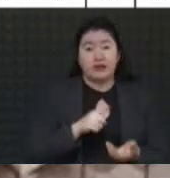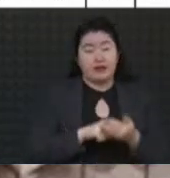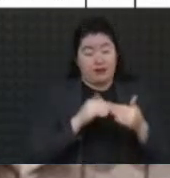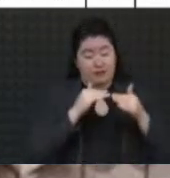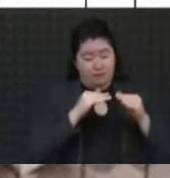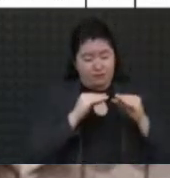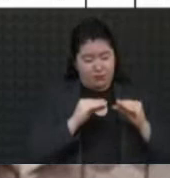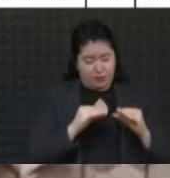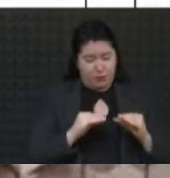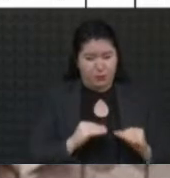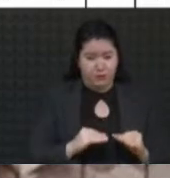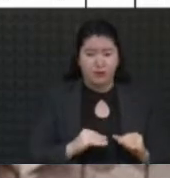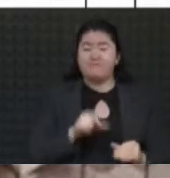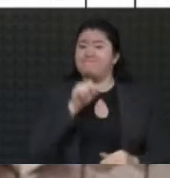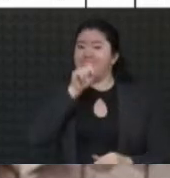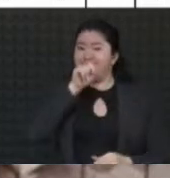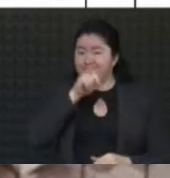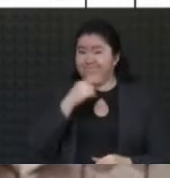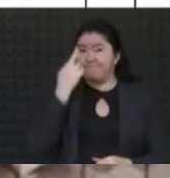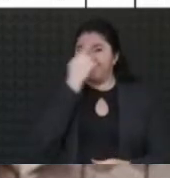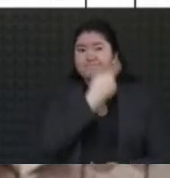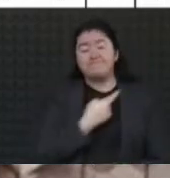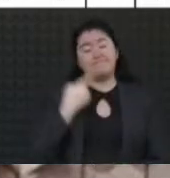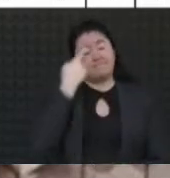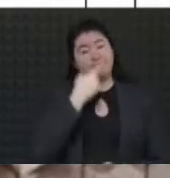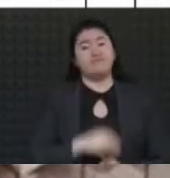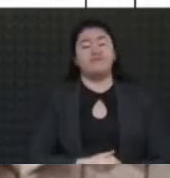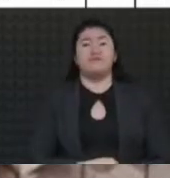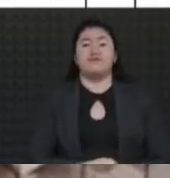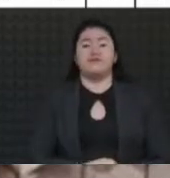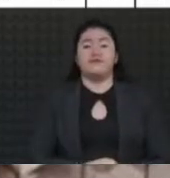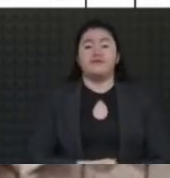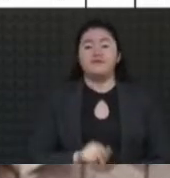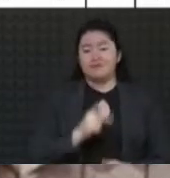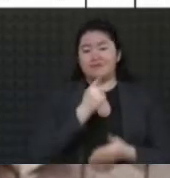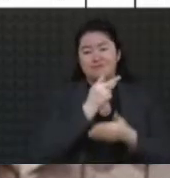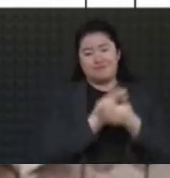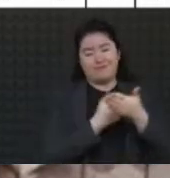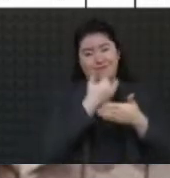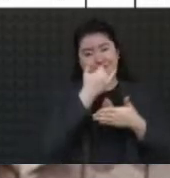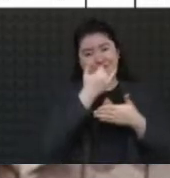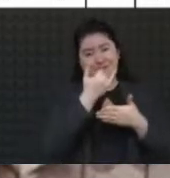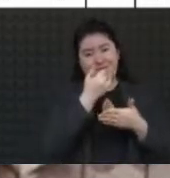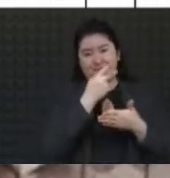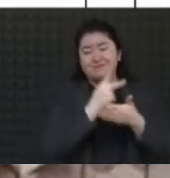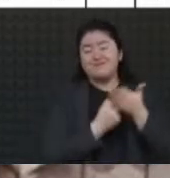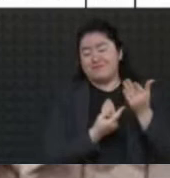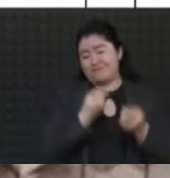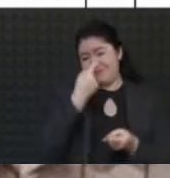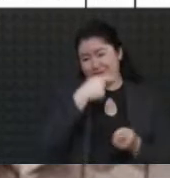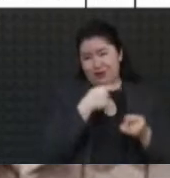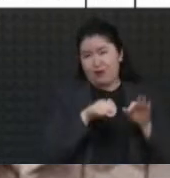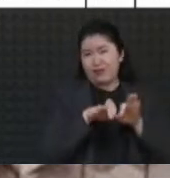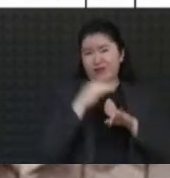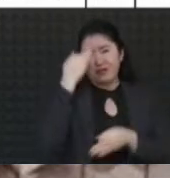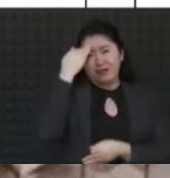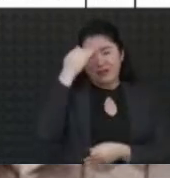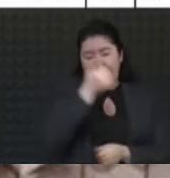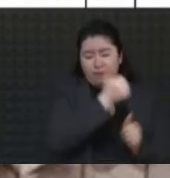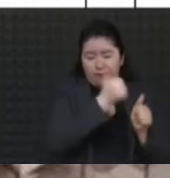que tenemos ahí en el túnel. Y aquí viene el programa y los avances que tenemos por cada uno de los